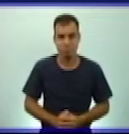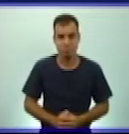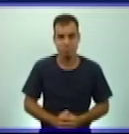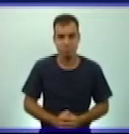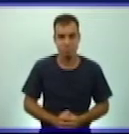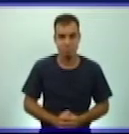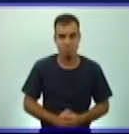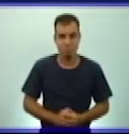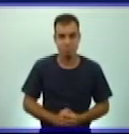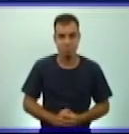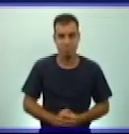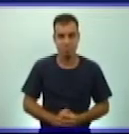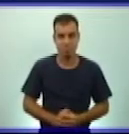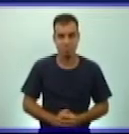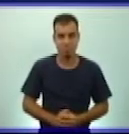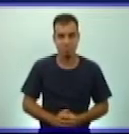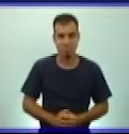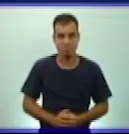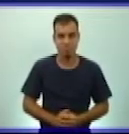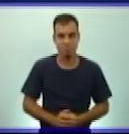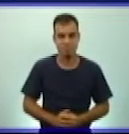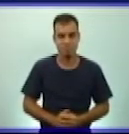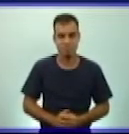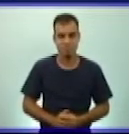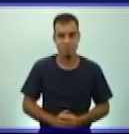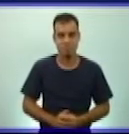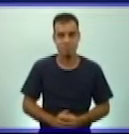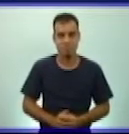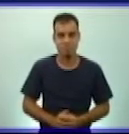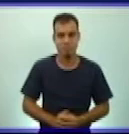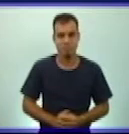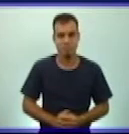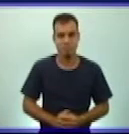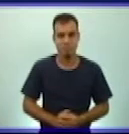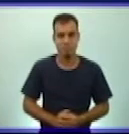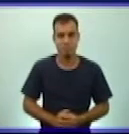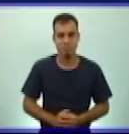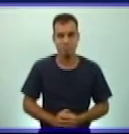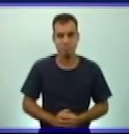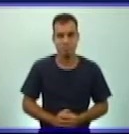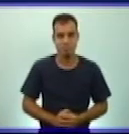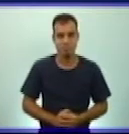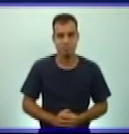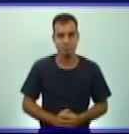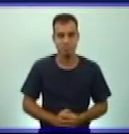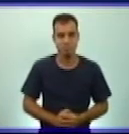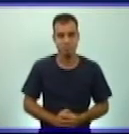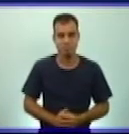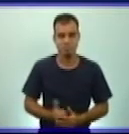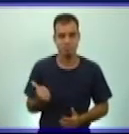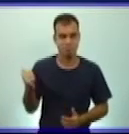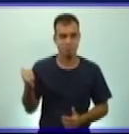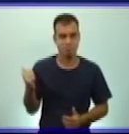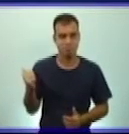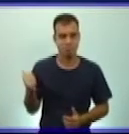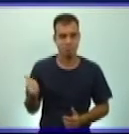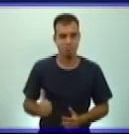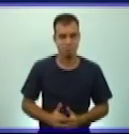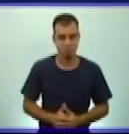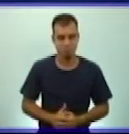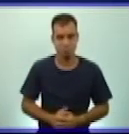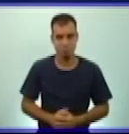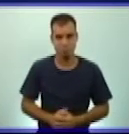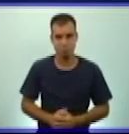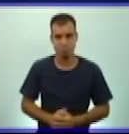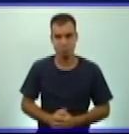mismo, 0,24 calorías produce la misma elevación de temperatura que